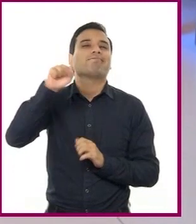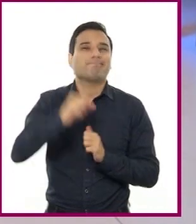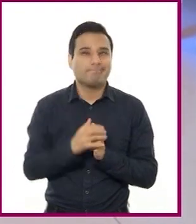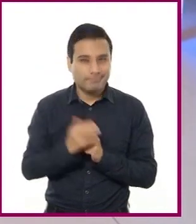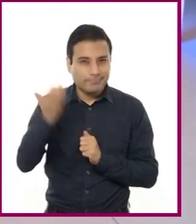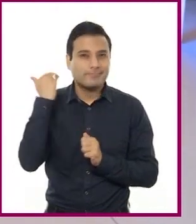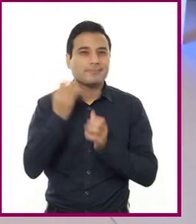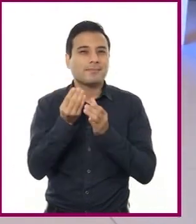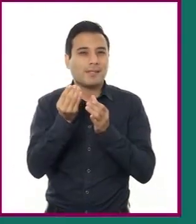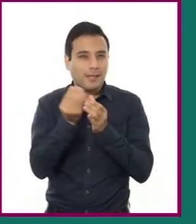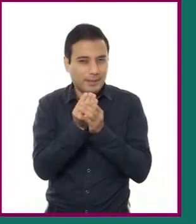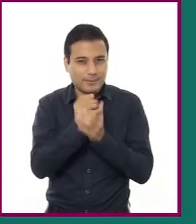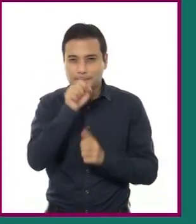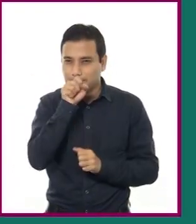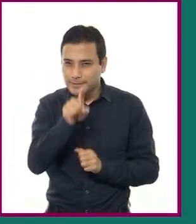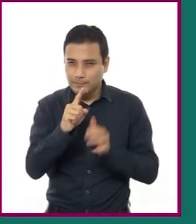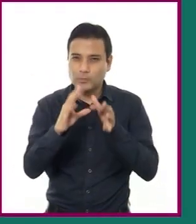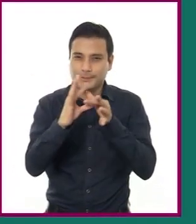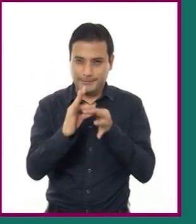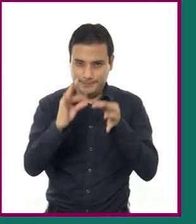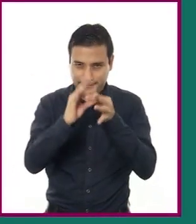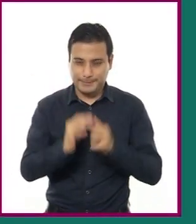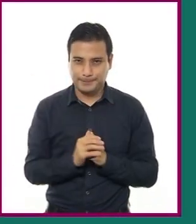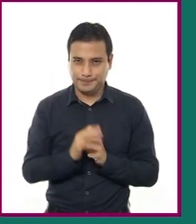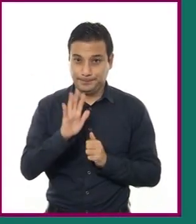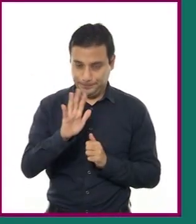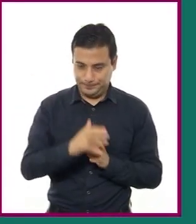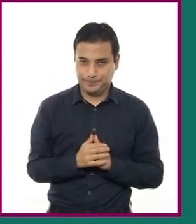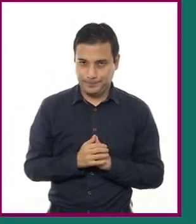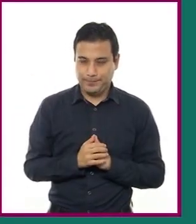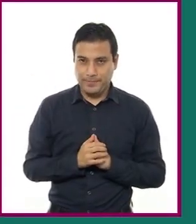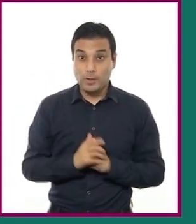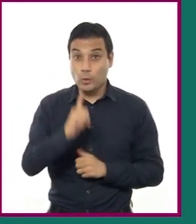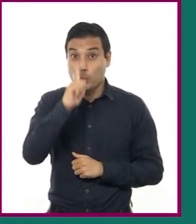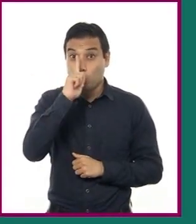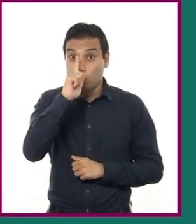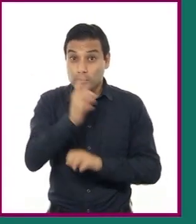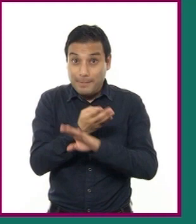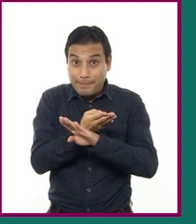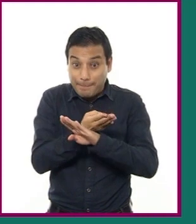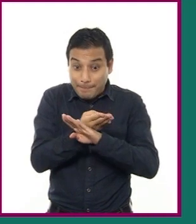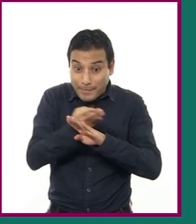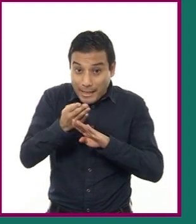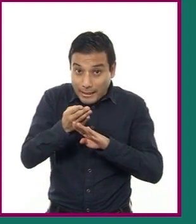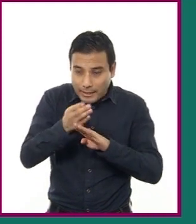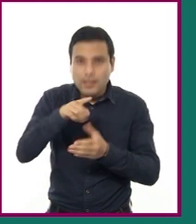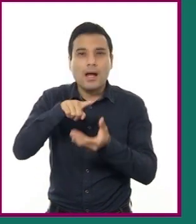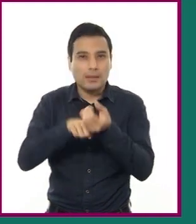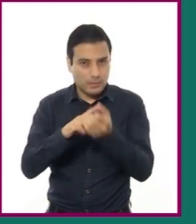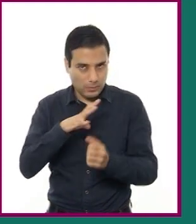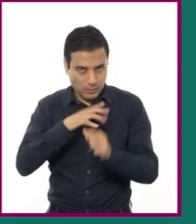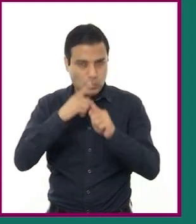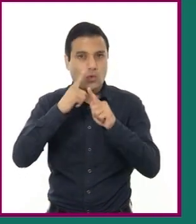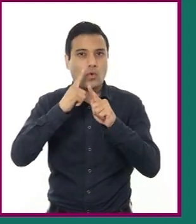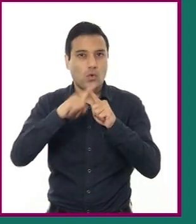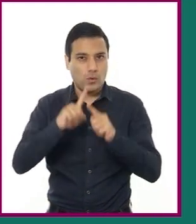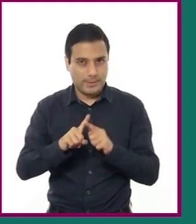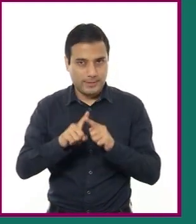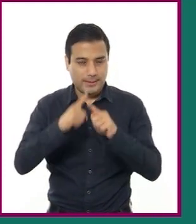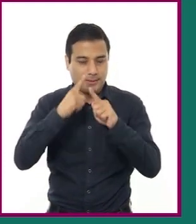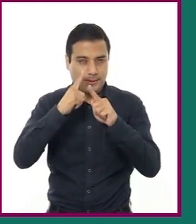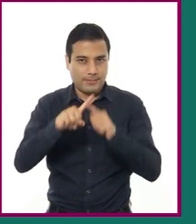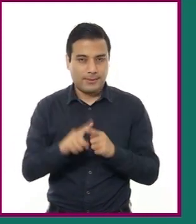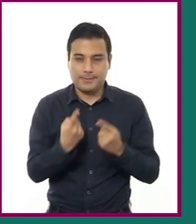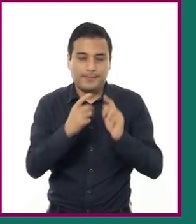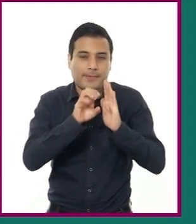en sesiones anteriores. La primera es que la luz blanca está compuesta por varios colores y que cuando pasa a